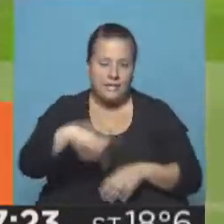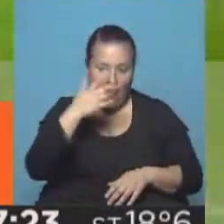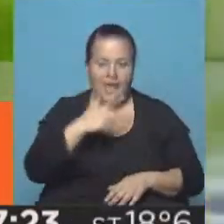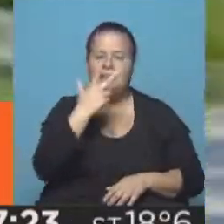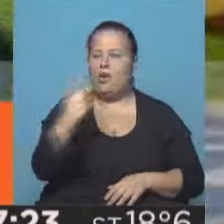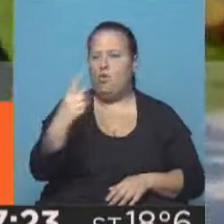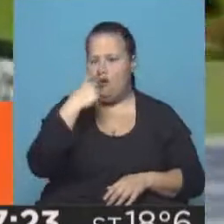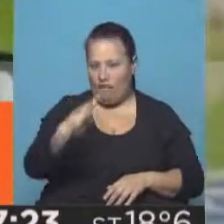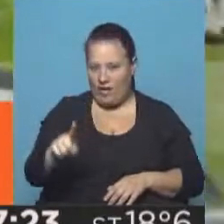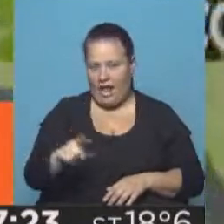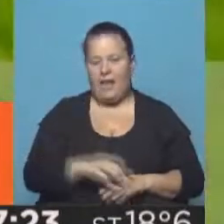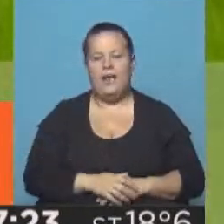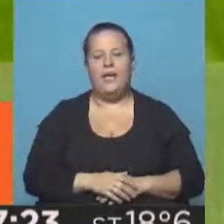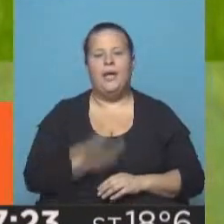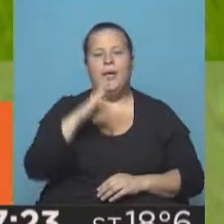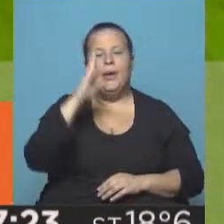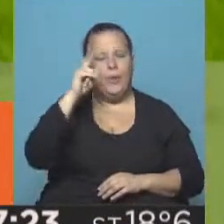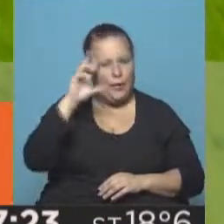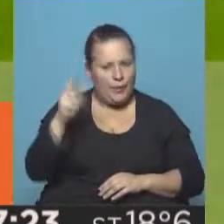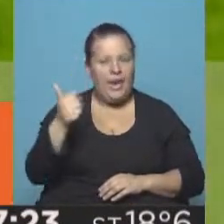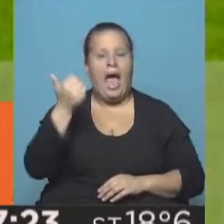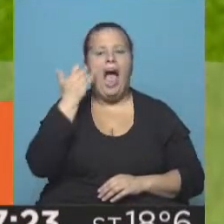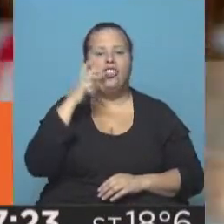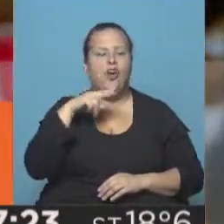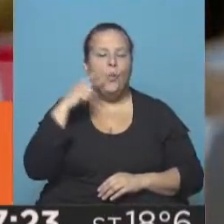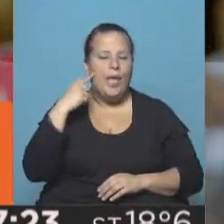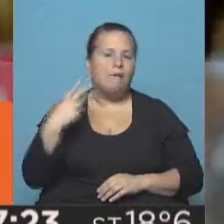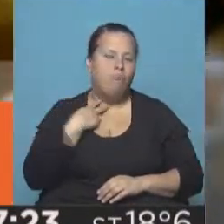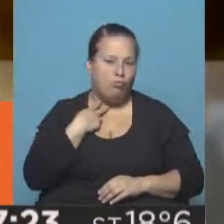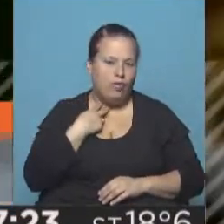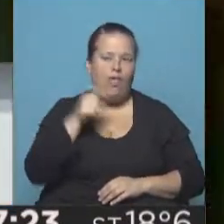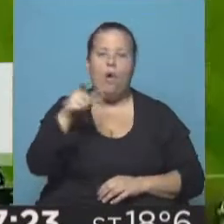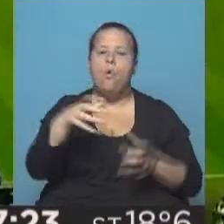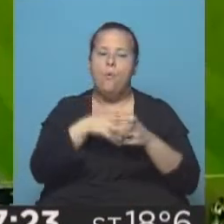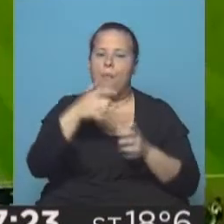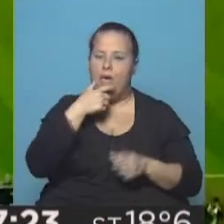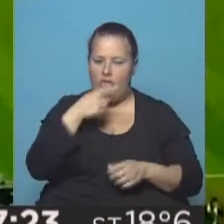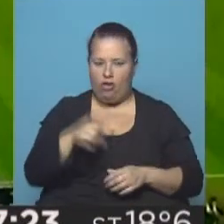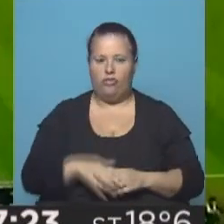3-1 definitivo. Diego Viera y Ayoví se fueron expulsados en el conjunto mendocino.